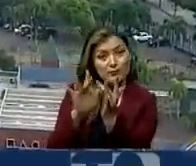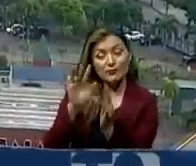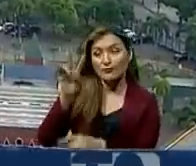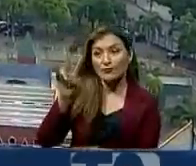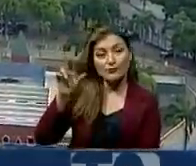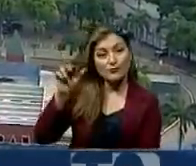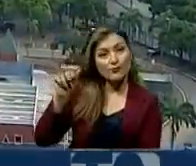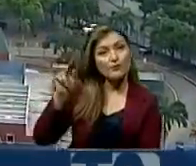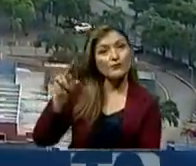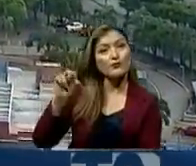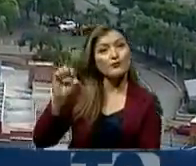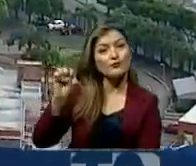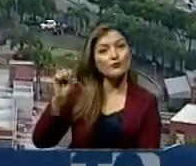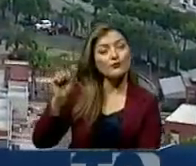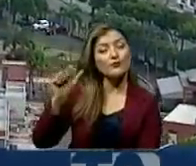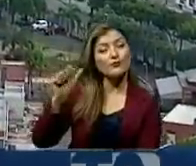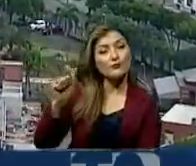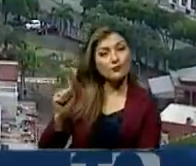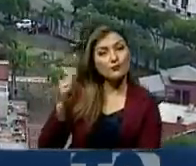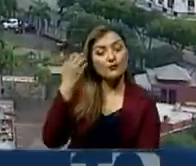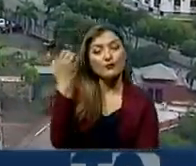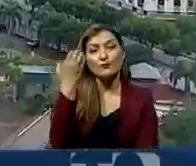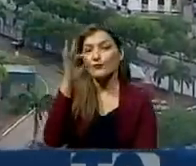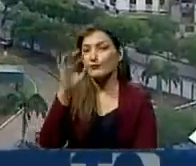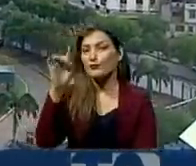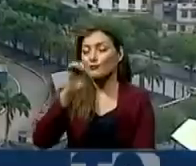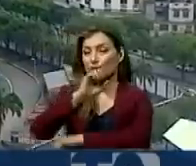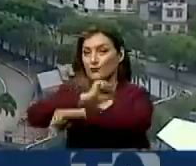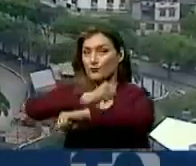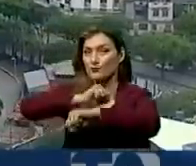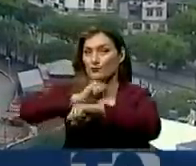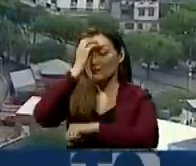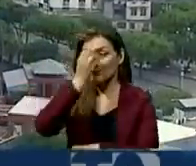están en el 911 en samborondón vanessa buenos días cuéntanos